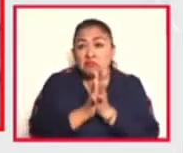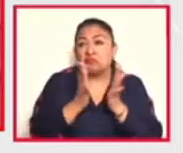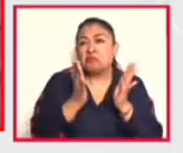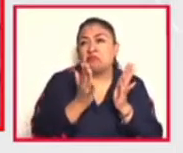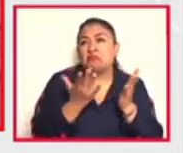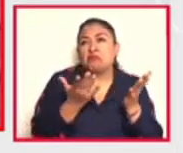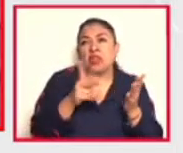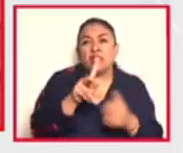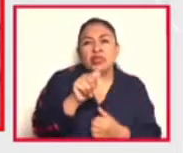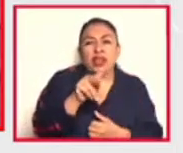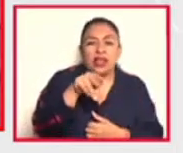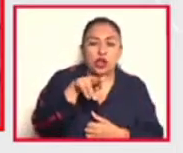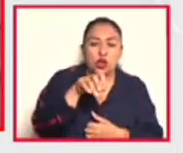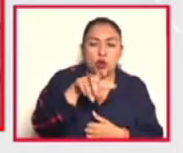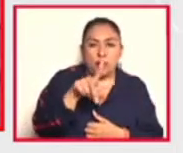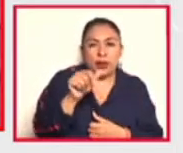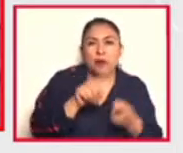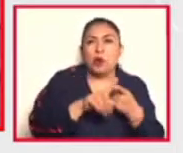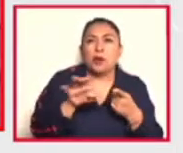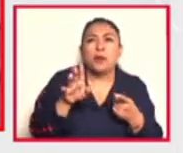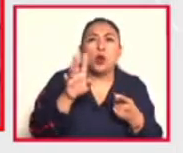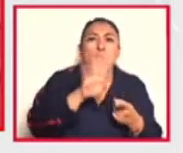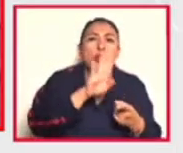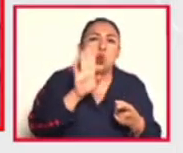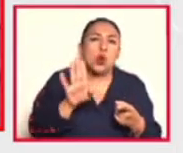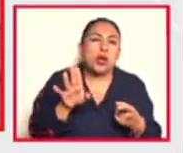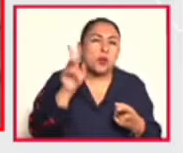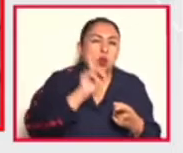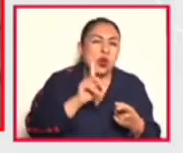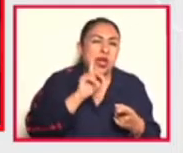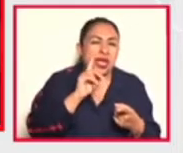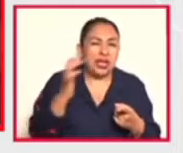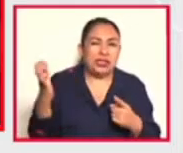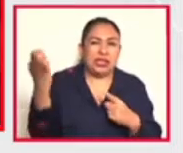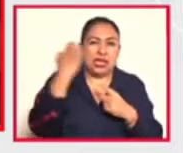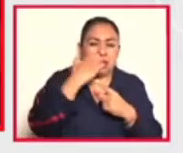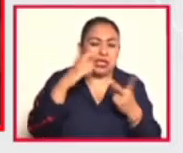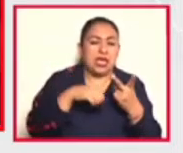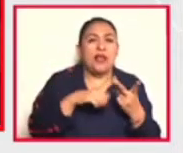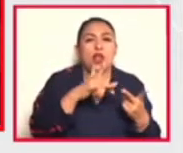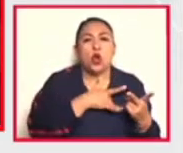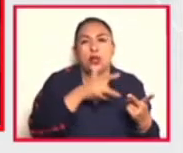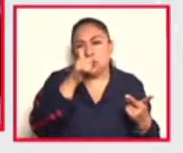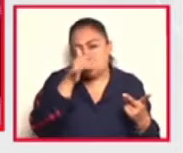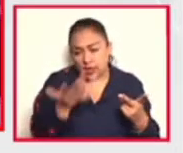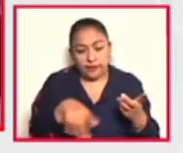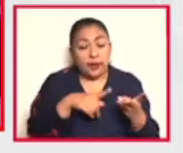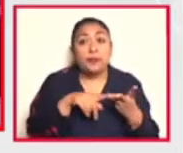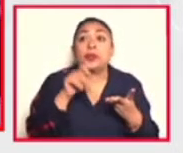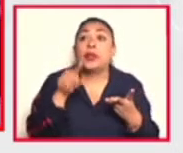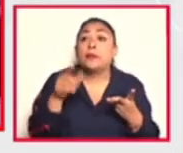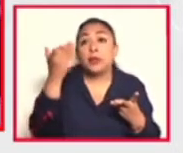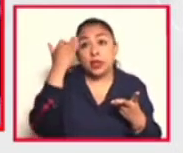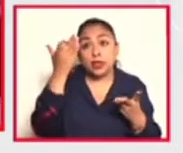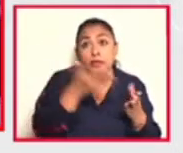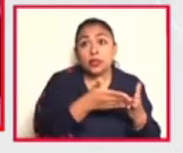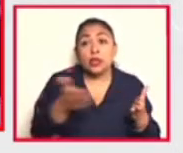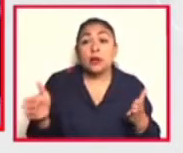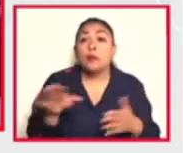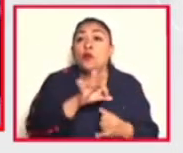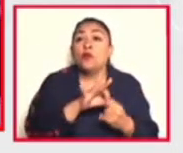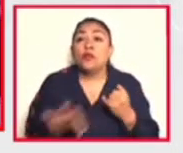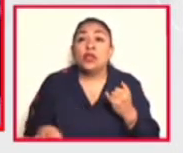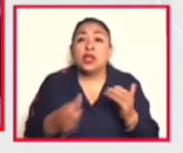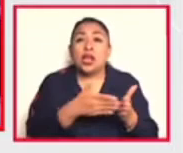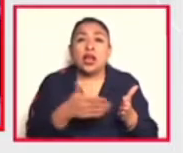telenovelas como Mujeres Engañadas, como Corazón Salvaje. Así es, también estuvo en la época, de los finales de la época de oro